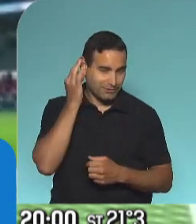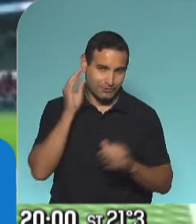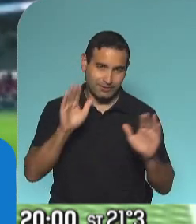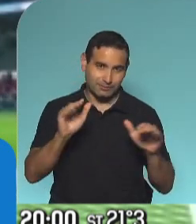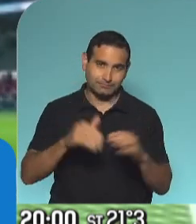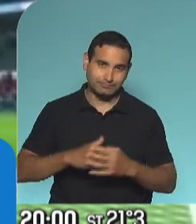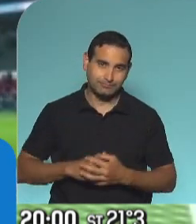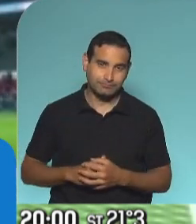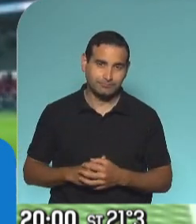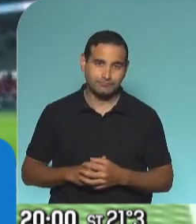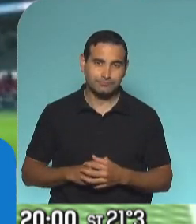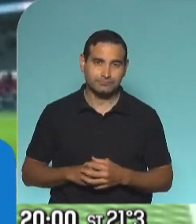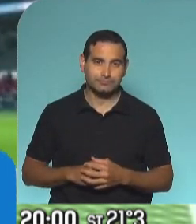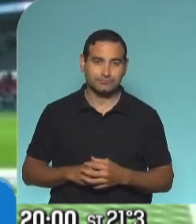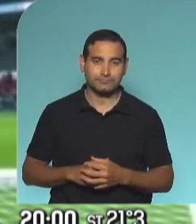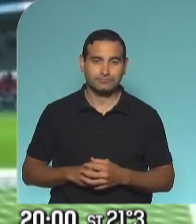10.